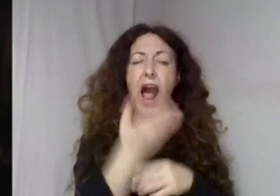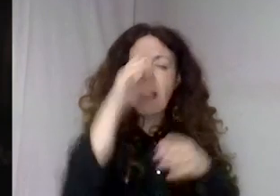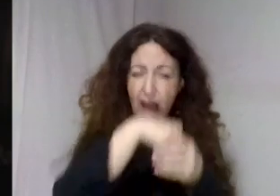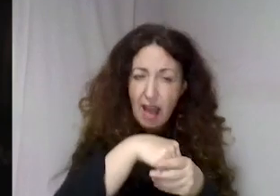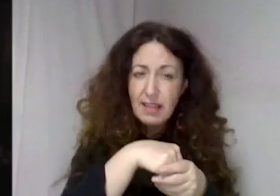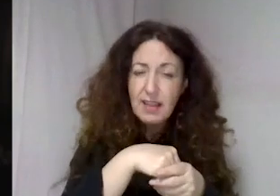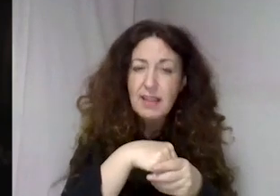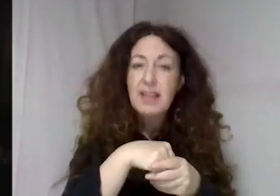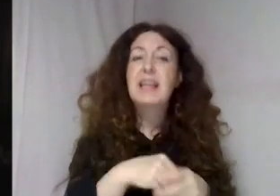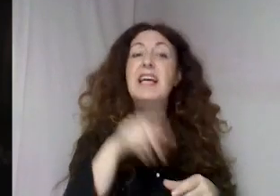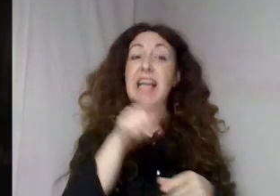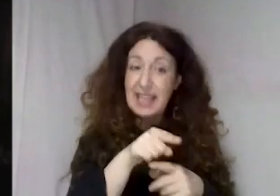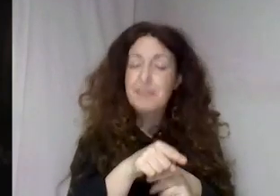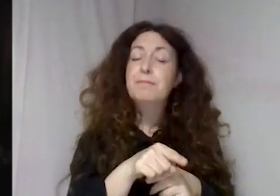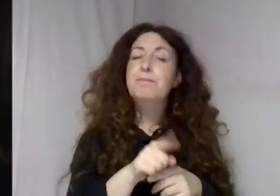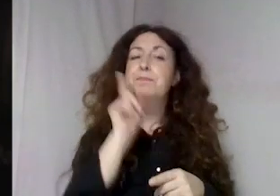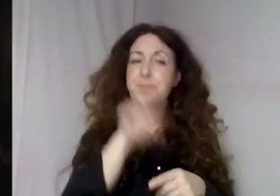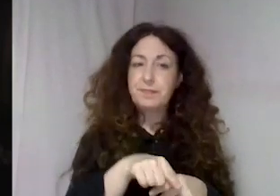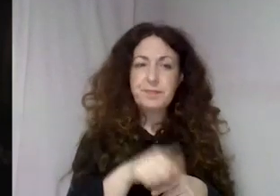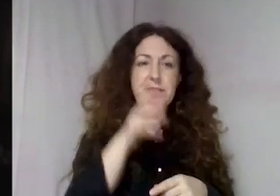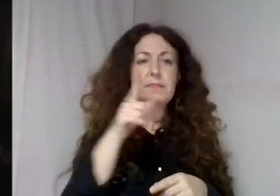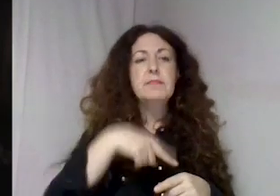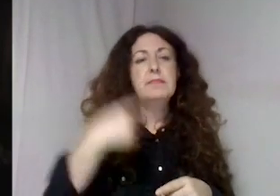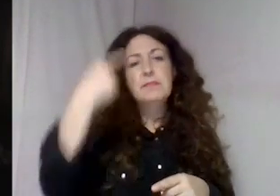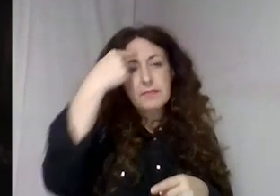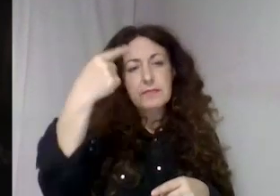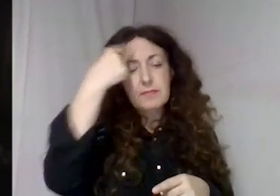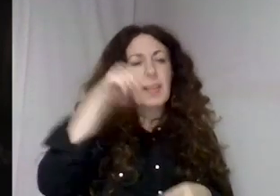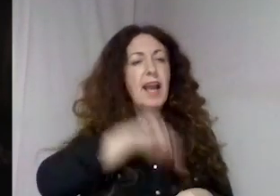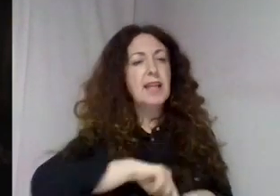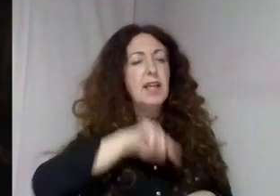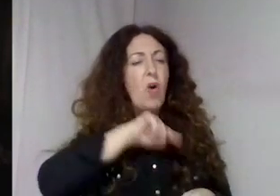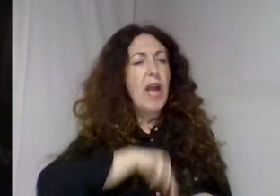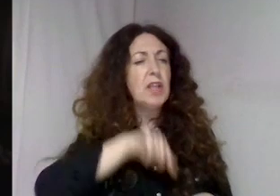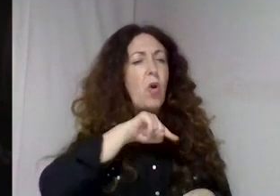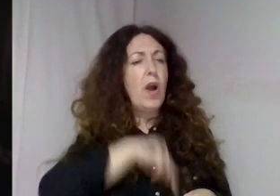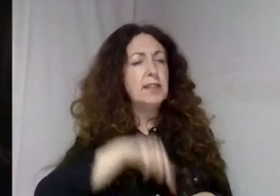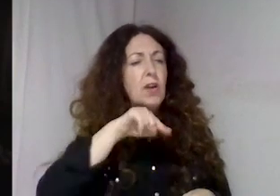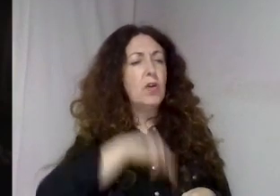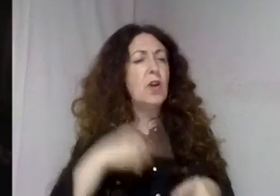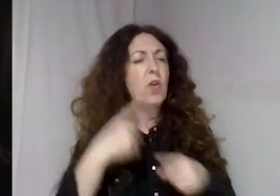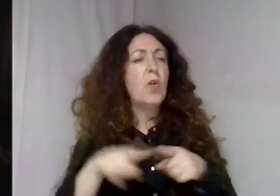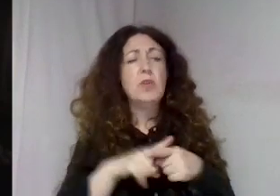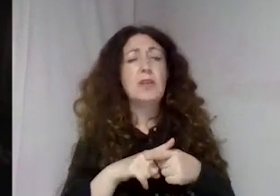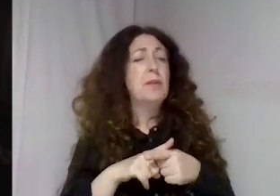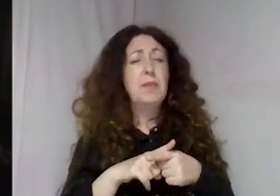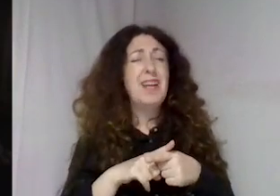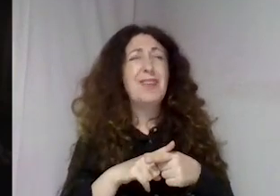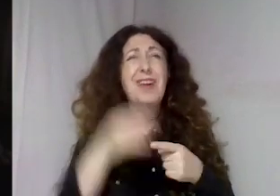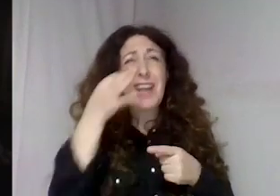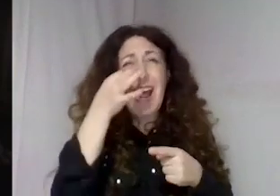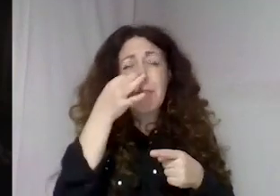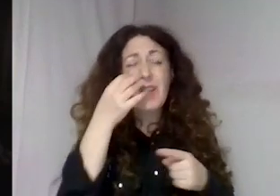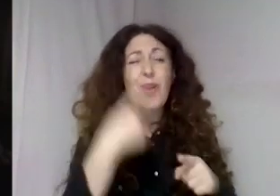y las posibilidades que eso abre. Entonces, si trabajáramos la fealdad del bien, justificaría